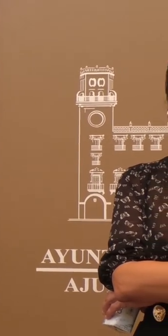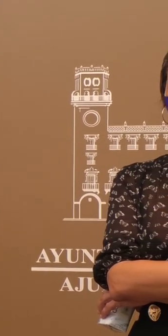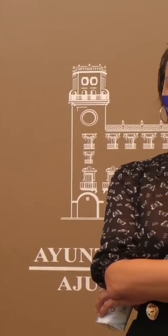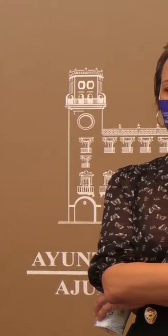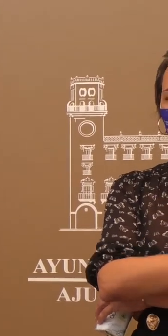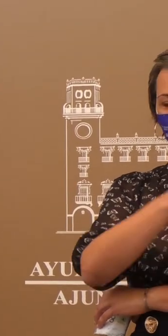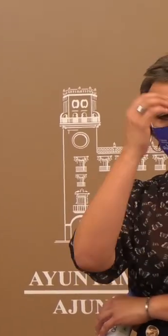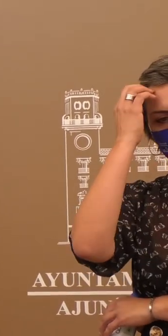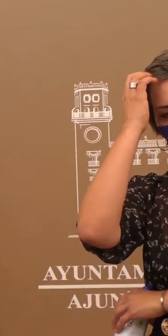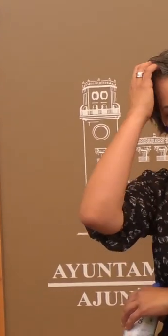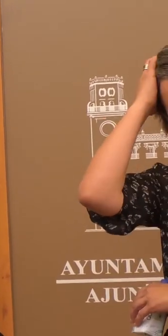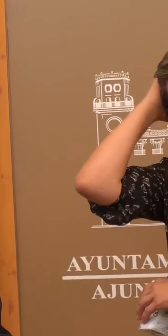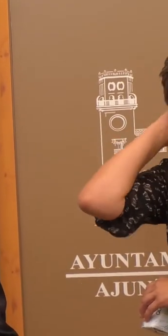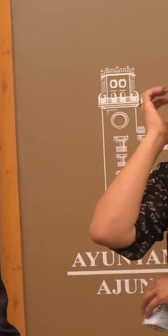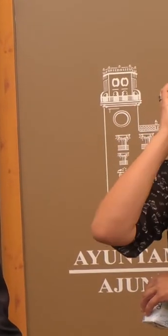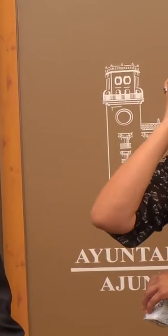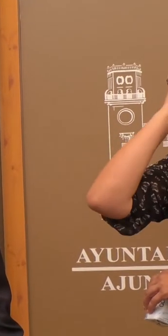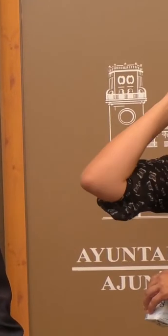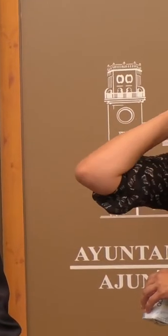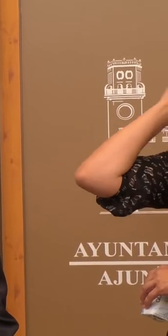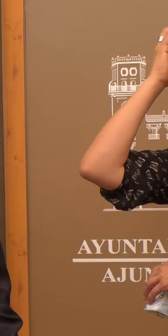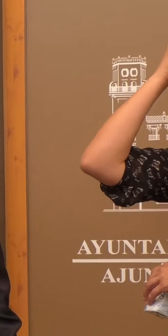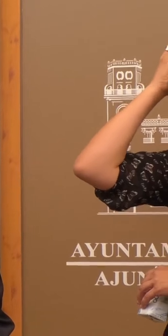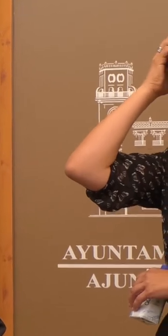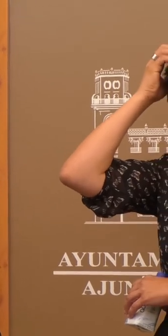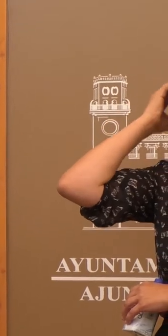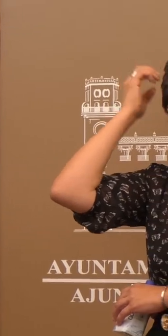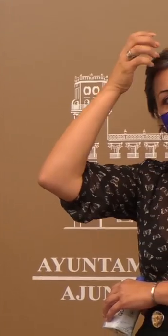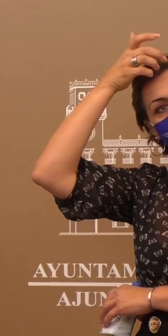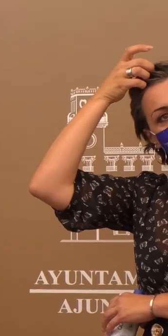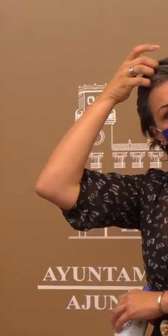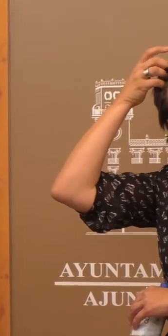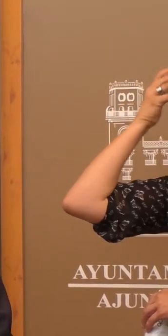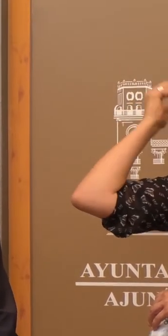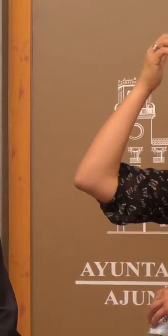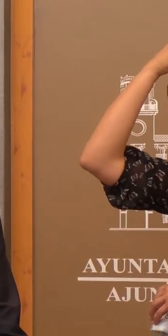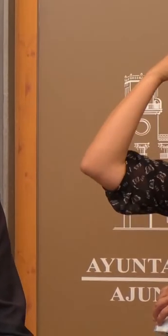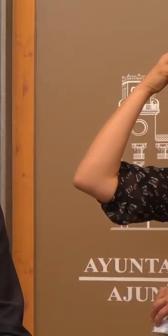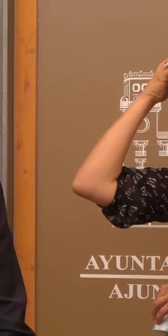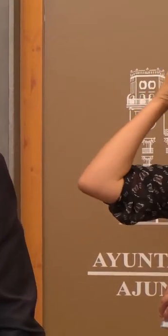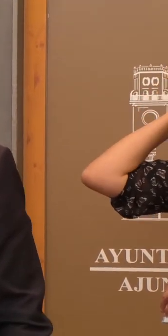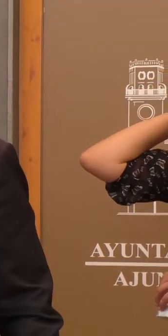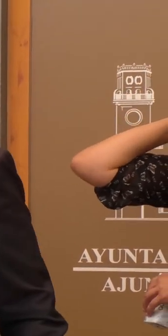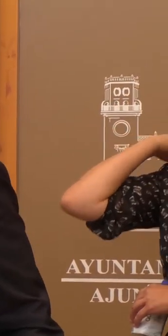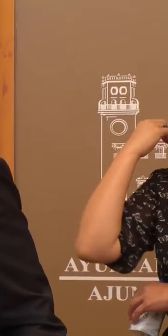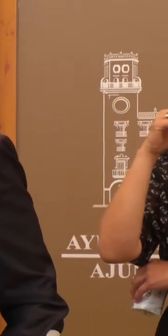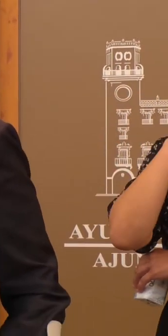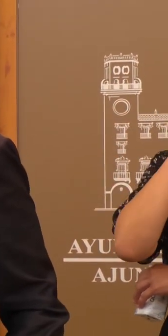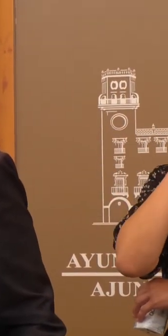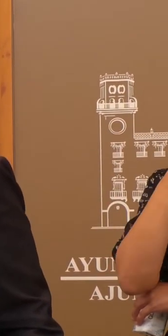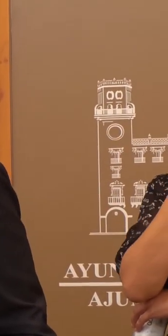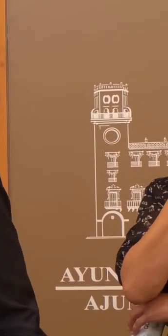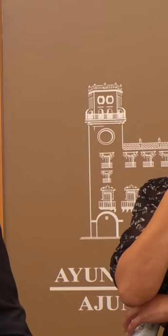estamos encontrando en este momento, por el despido de 3.200 sanitarios, por los periodos vacacionales del personal sanitario